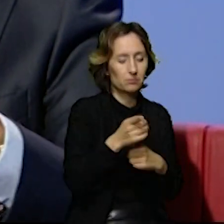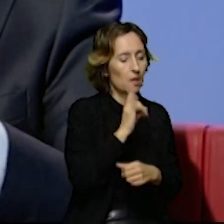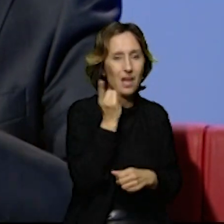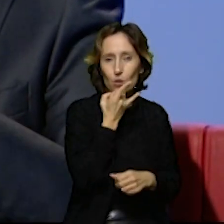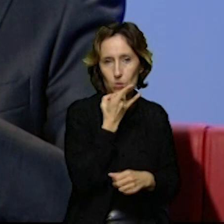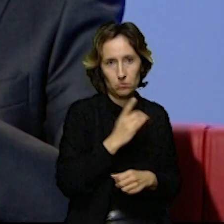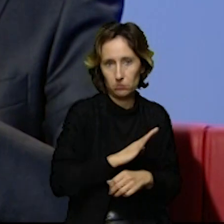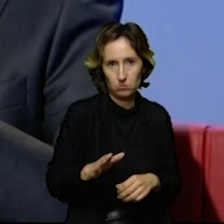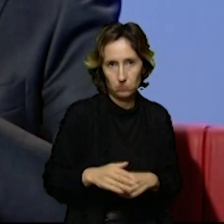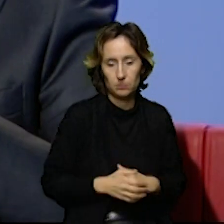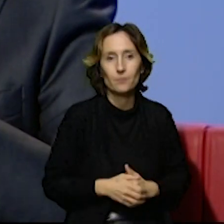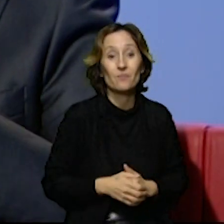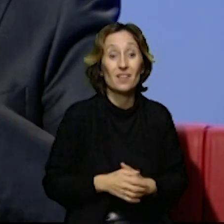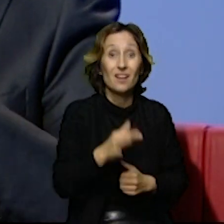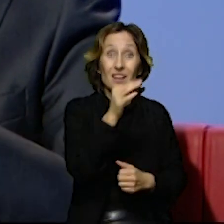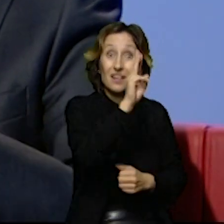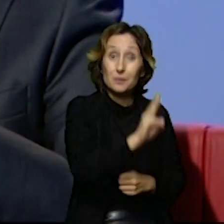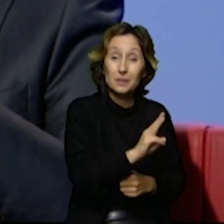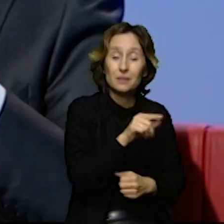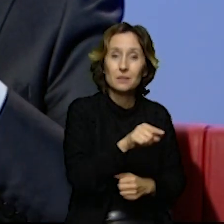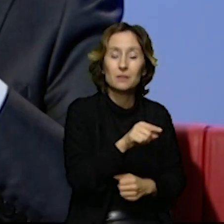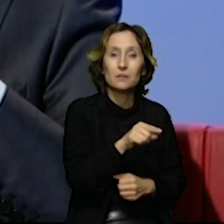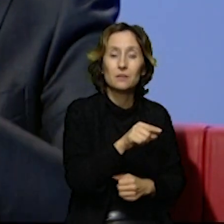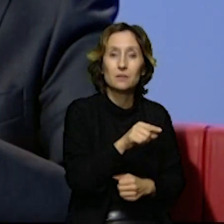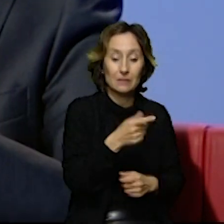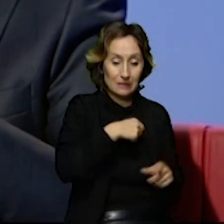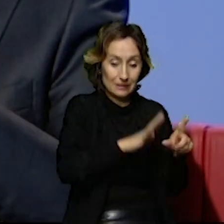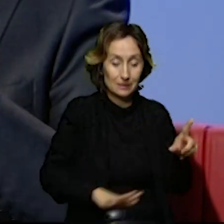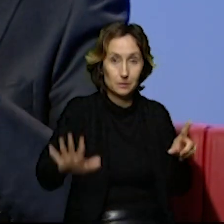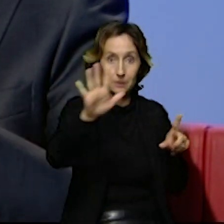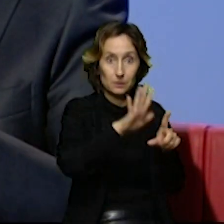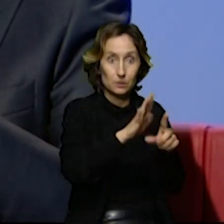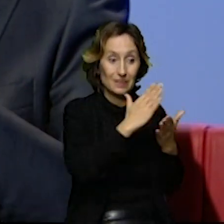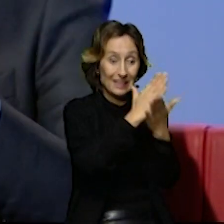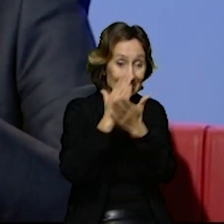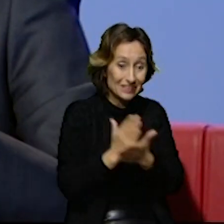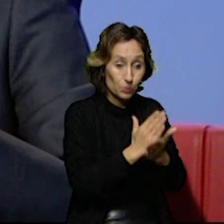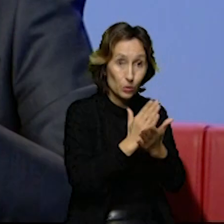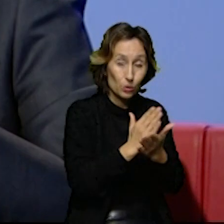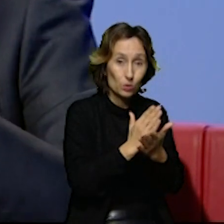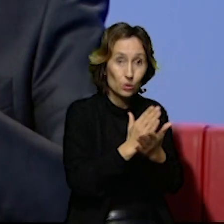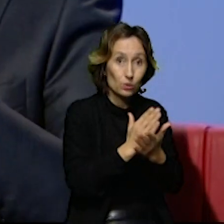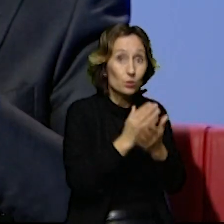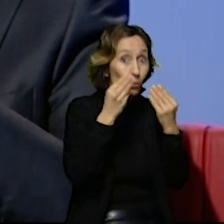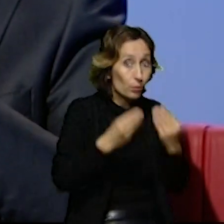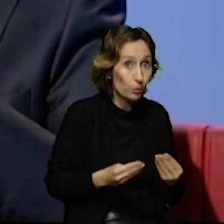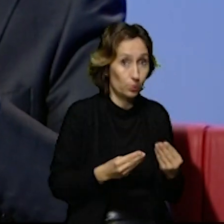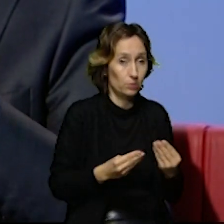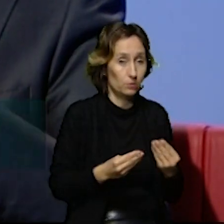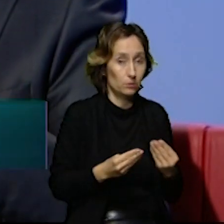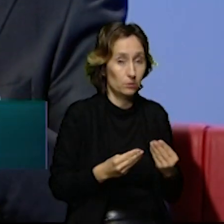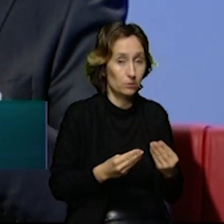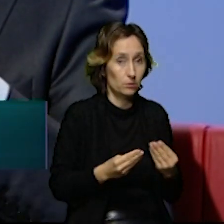error. La formación profesional en España, los estudios de formación son buenos y hay